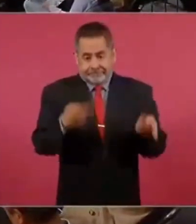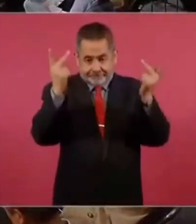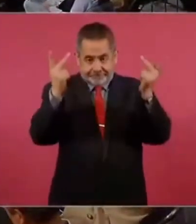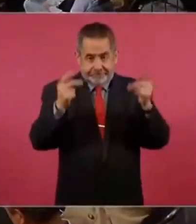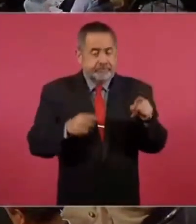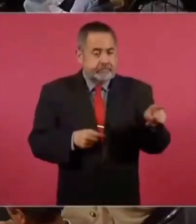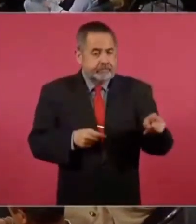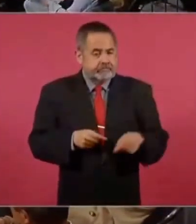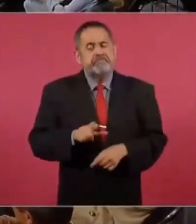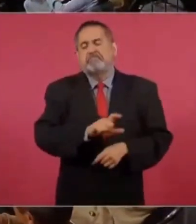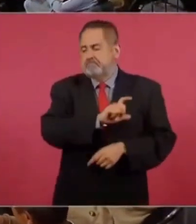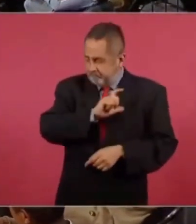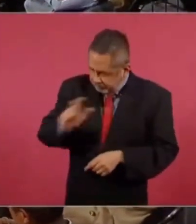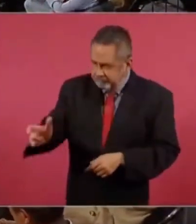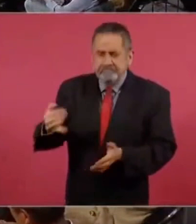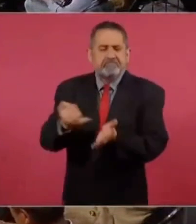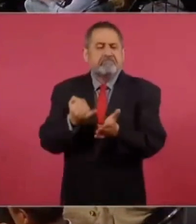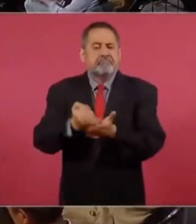Y pagaron.